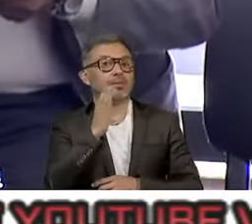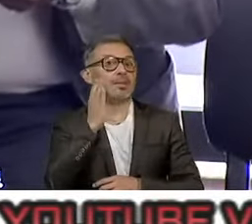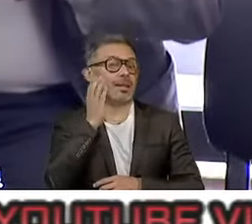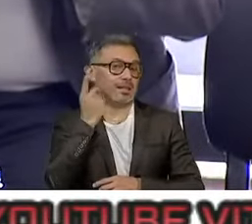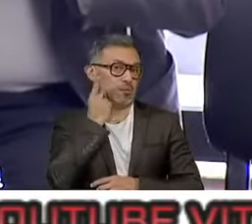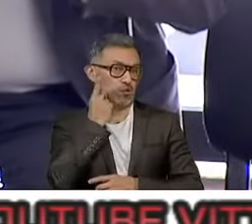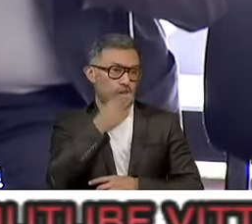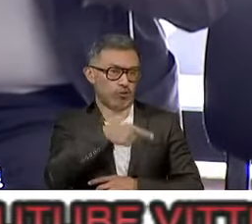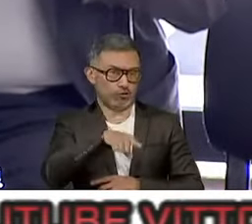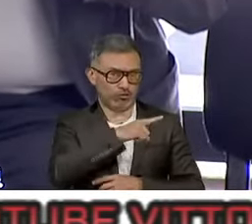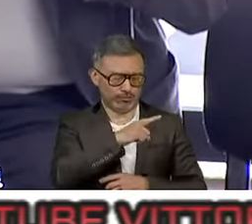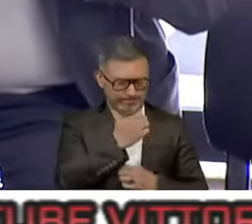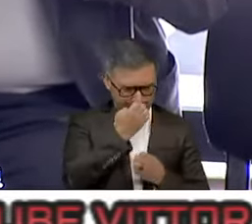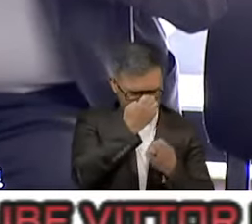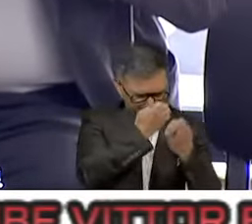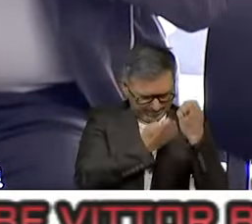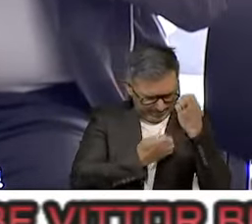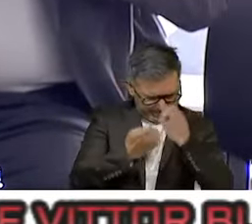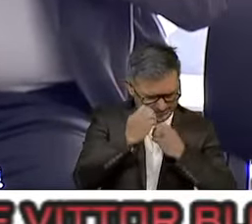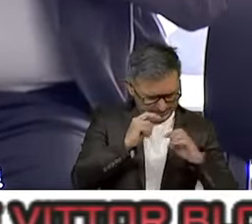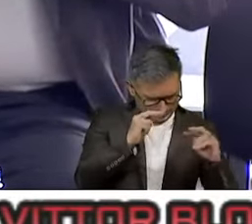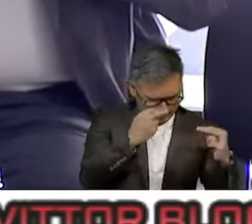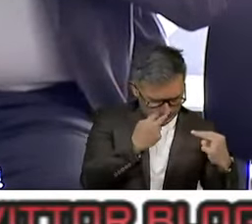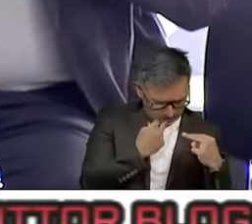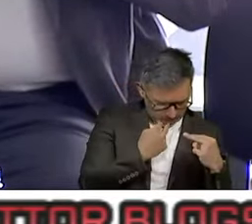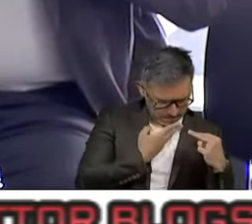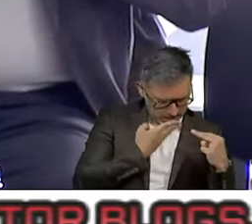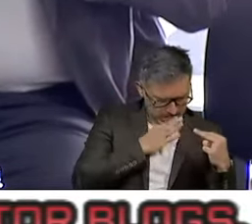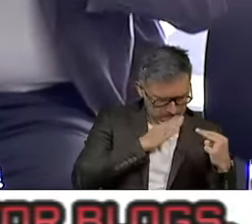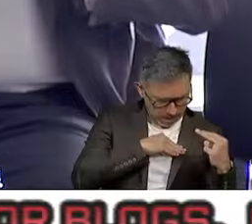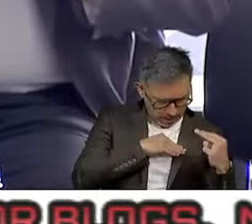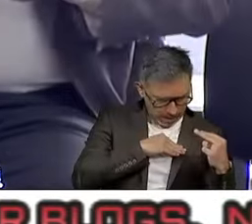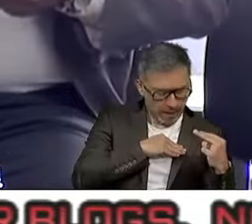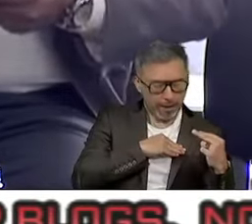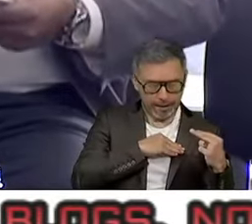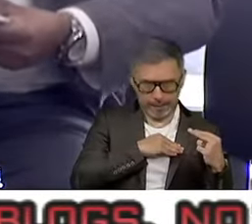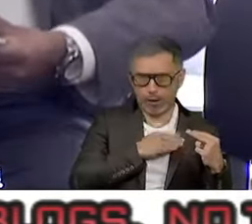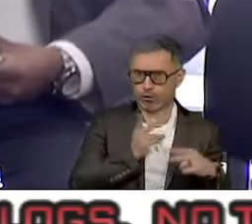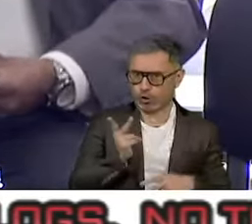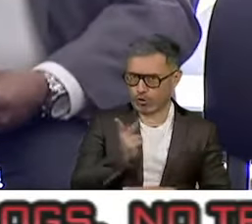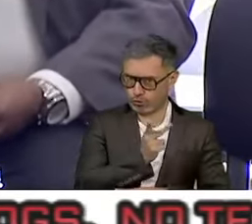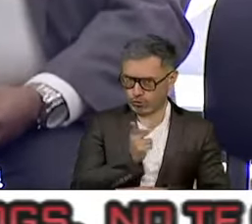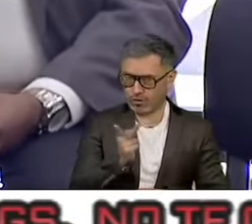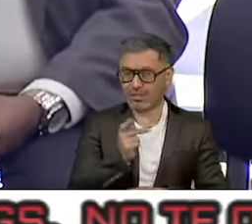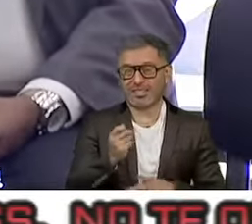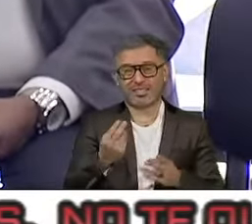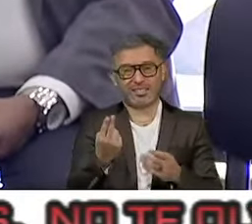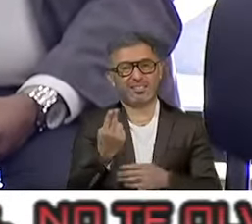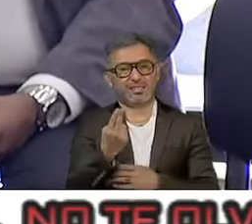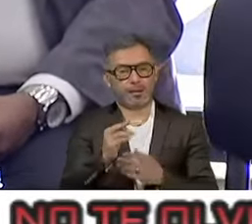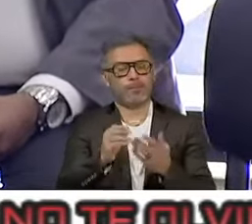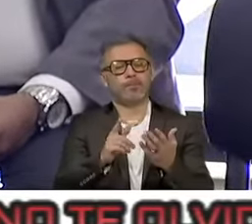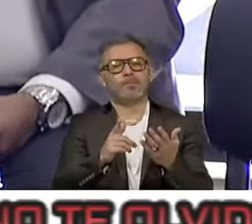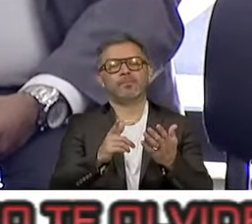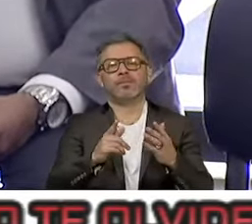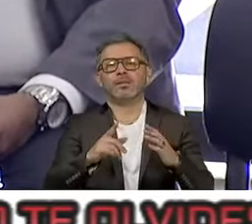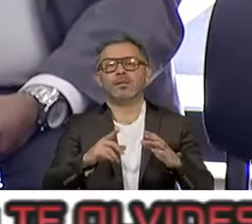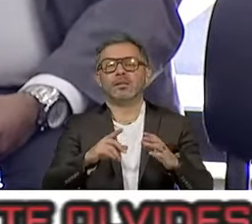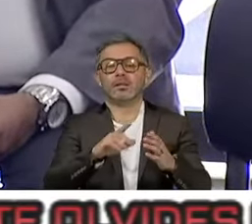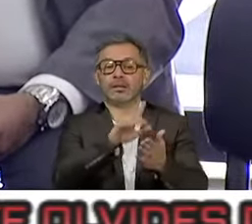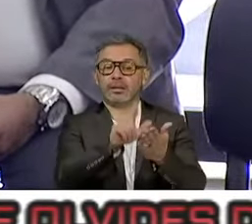rezago en la necesidad de reformar el marco normativo